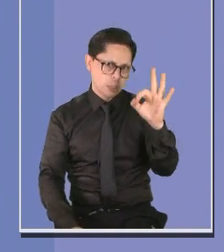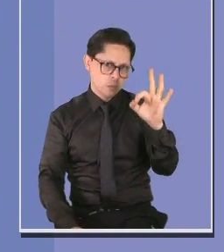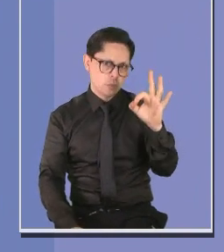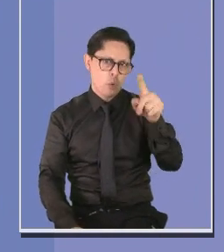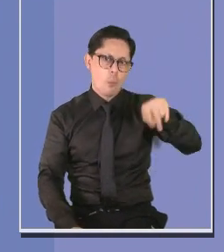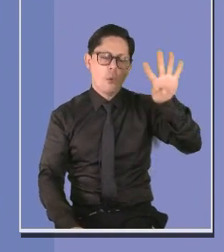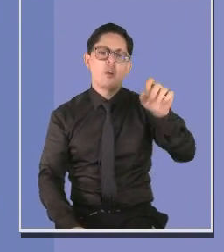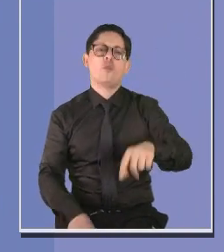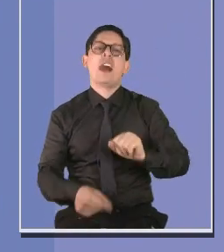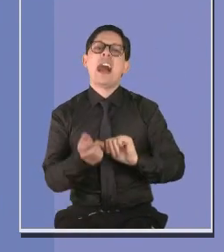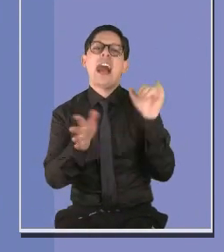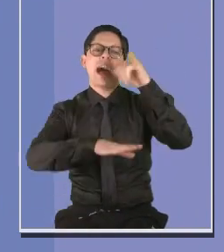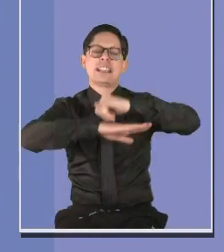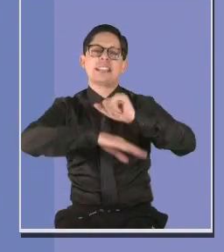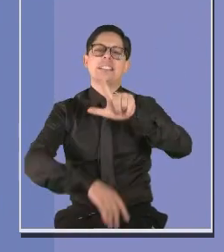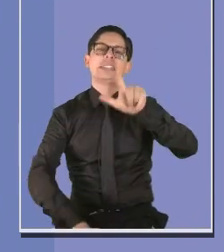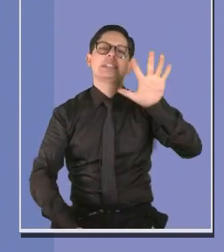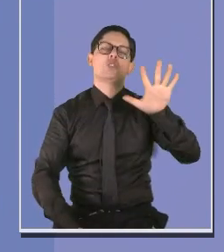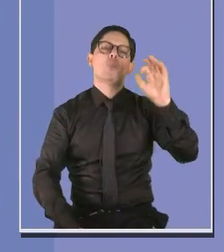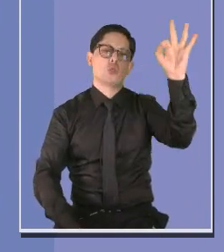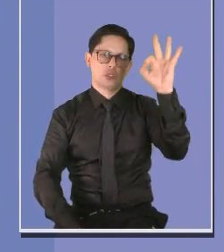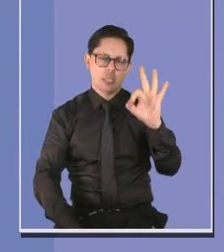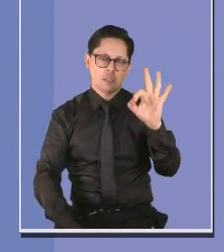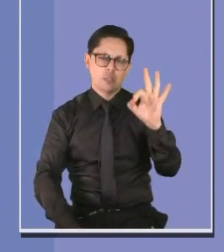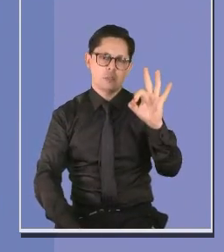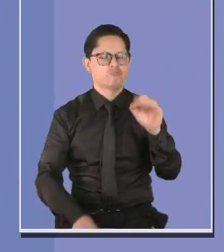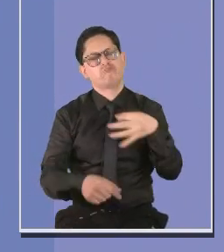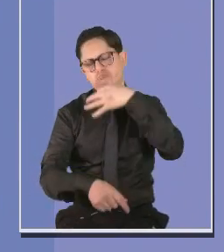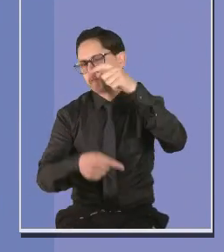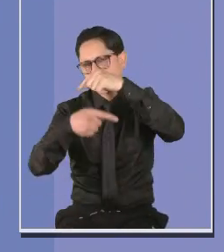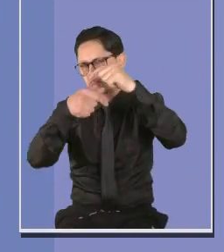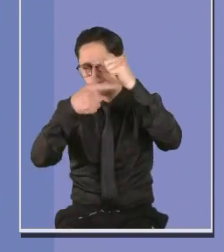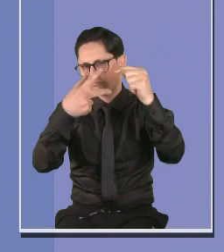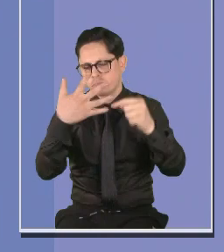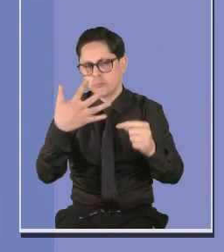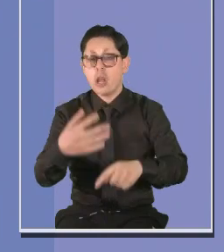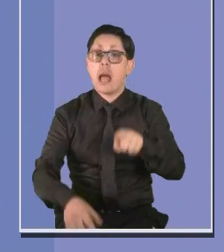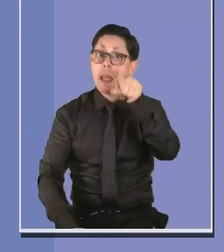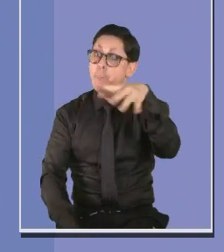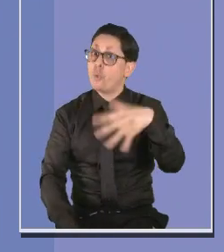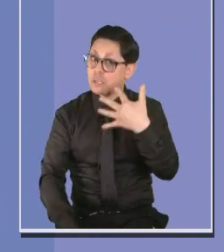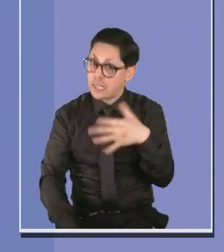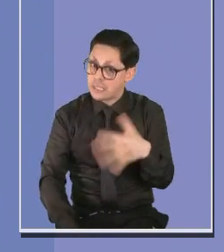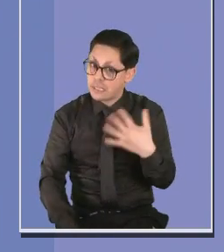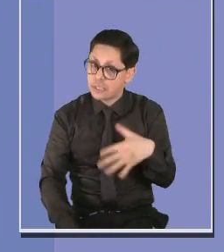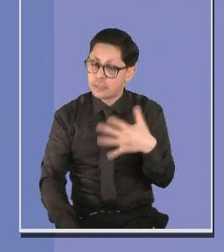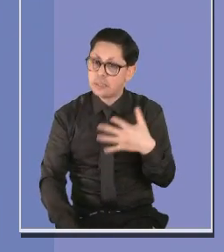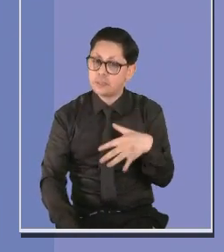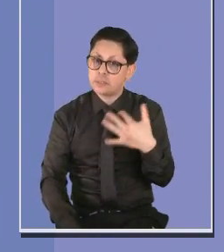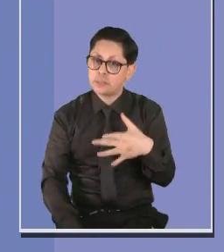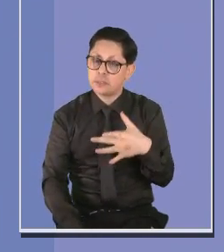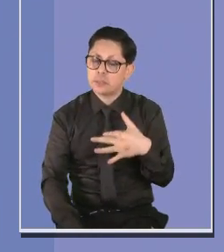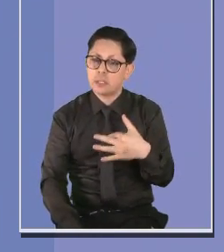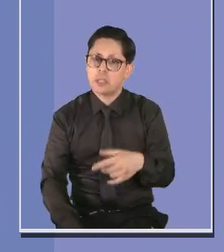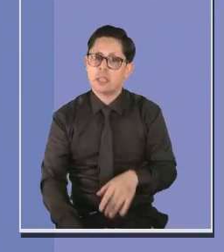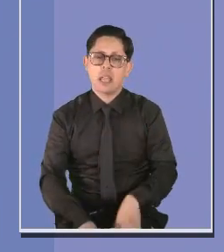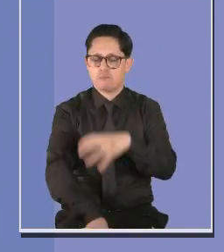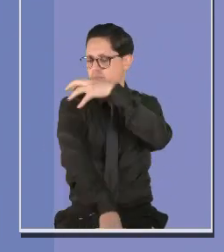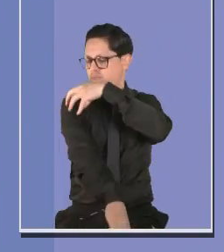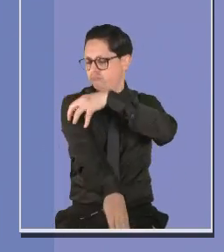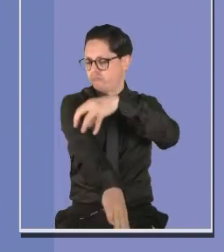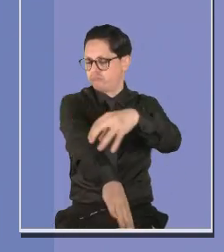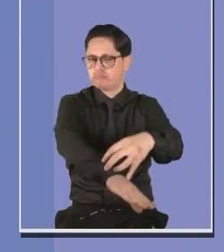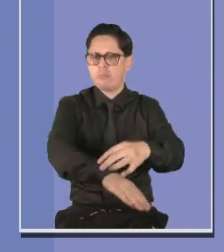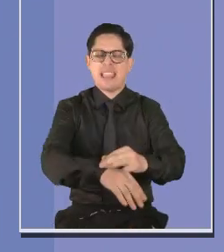78.4%, haysen con un 75% por decir algunas lo importante como hemos dicho aquí es que en general